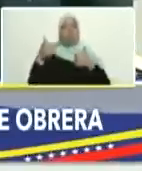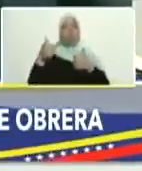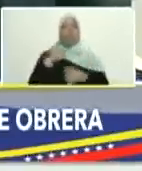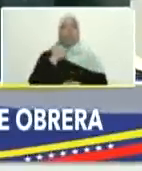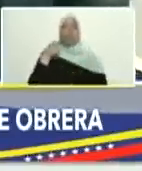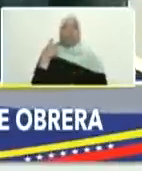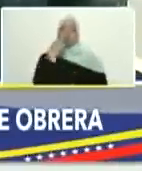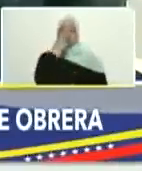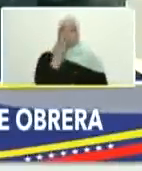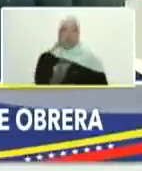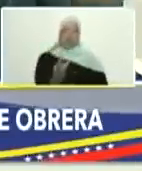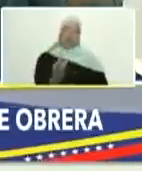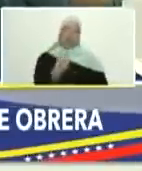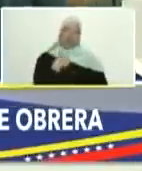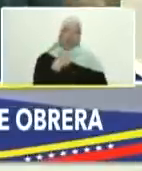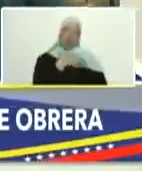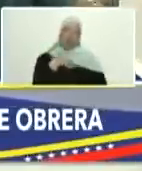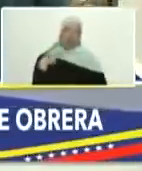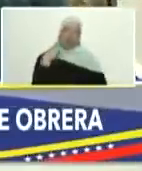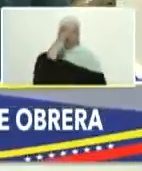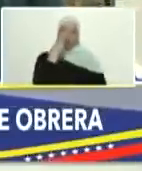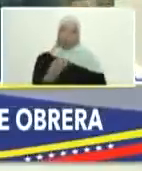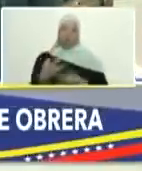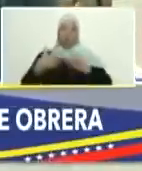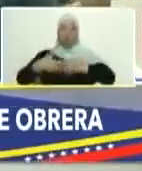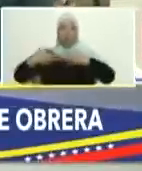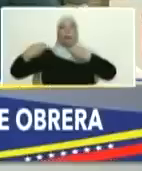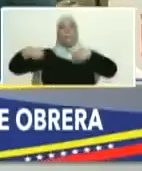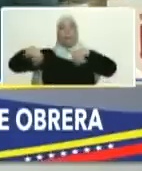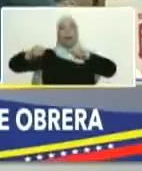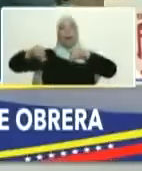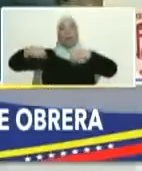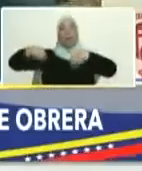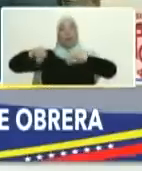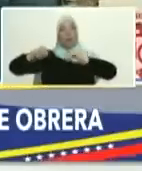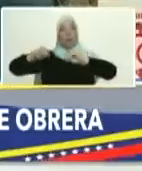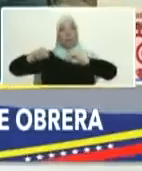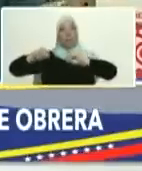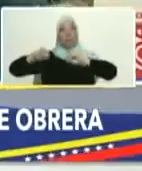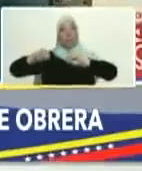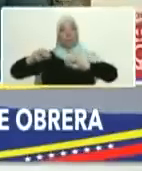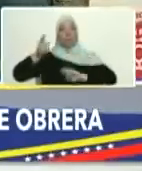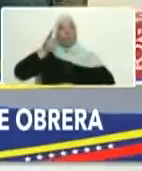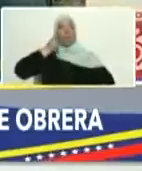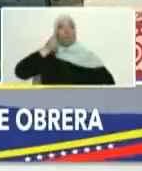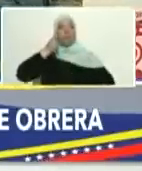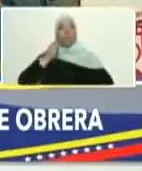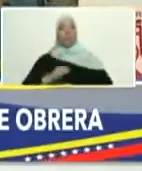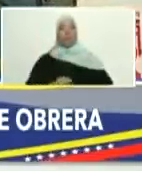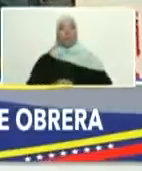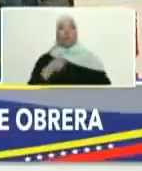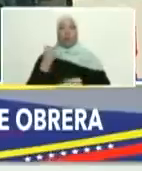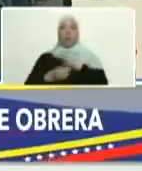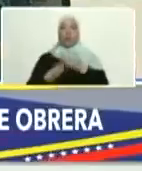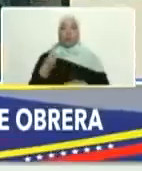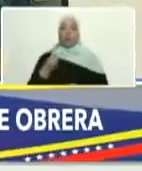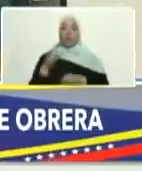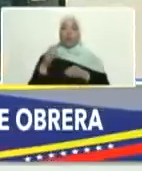ir para Yare. Quiero ir para la Corporación Venezolana del Plástico. Pero está pendiente que hagamos